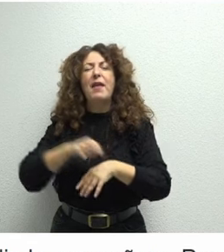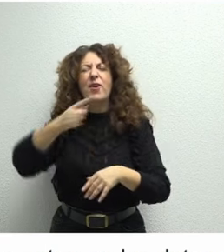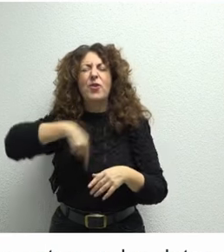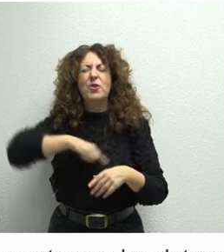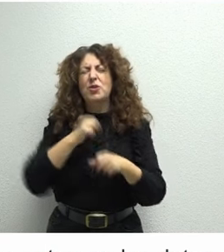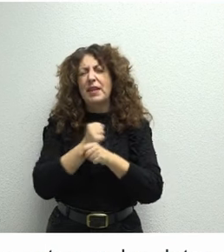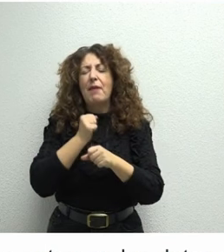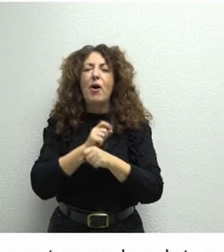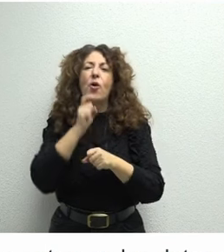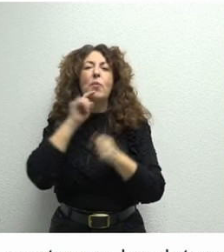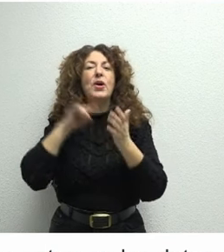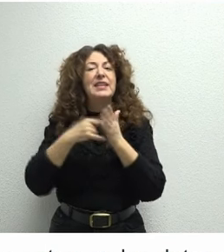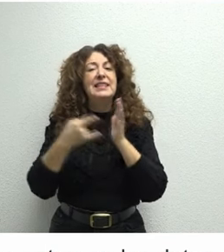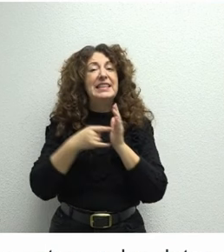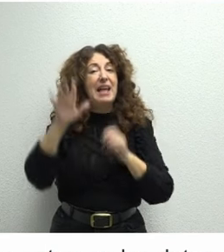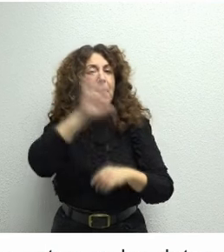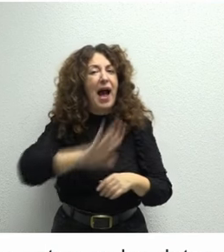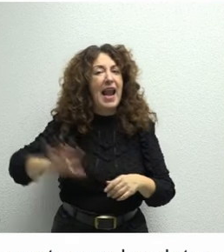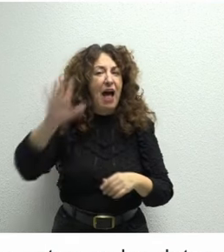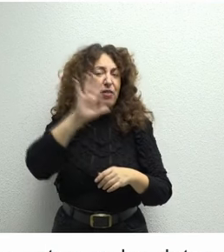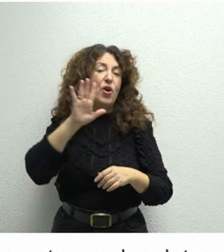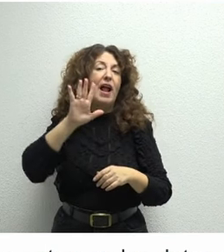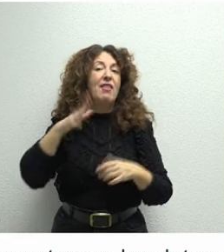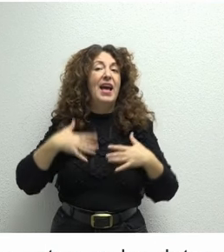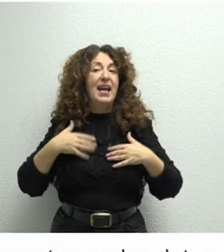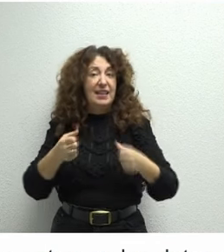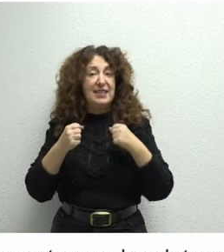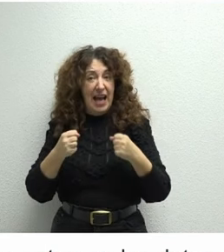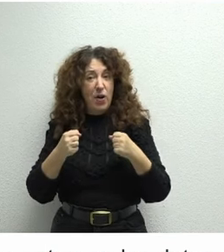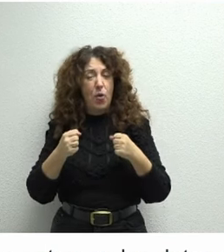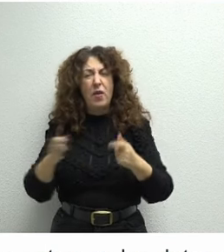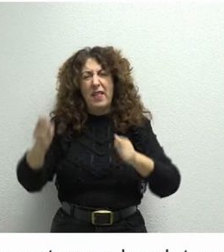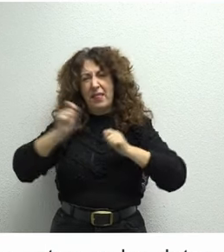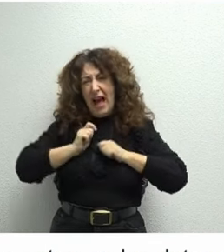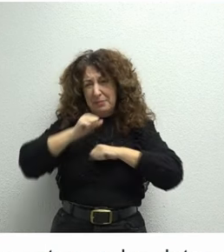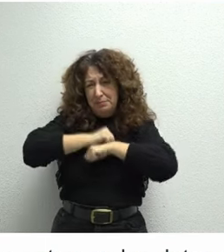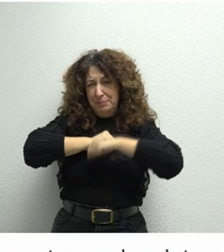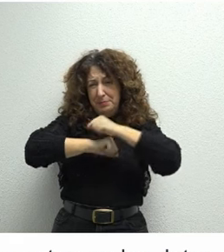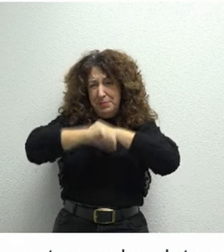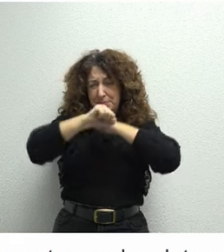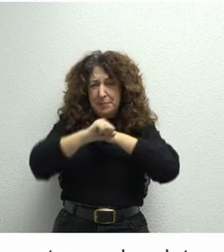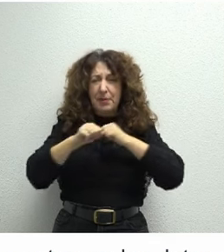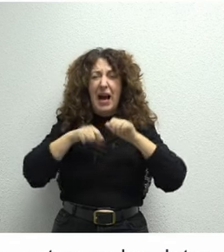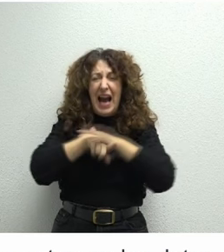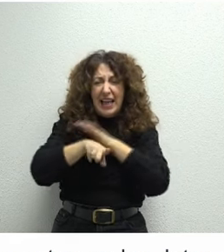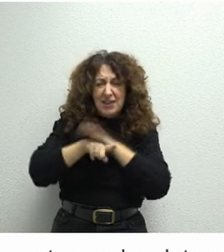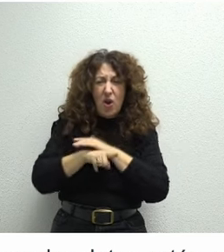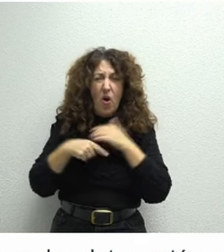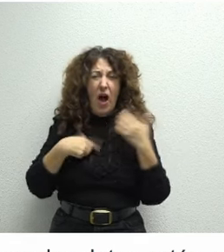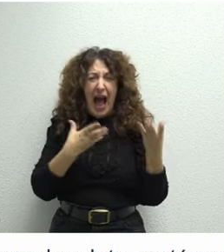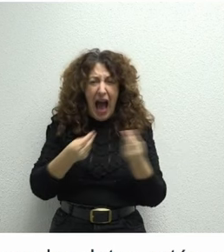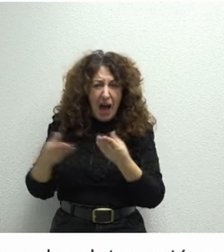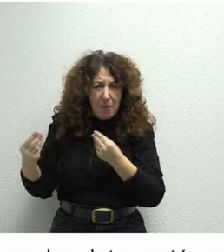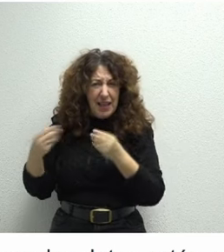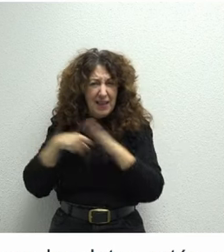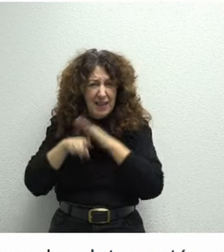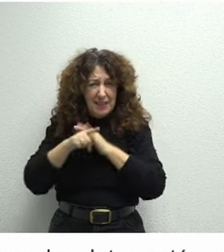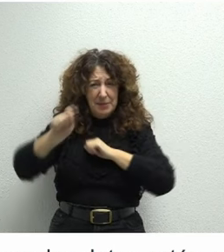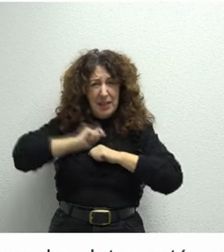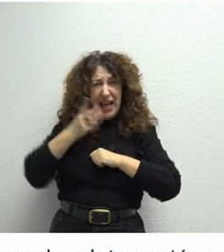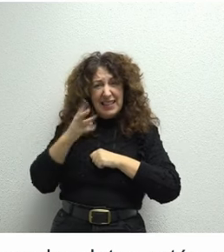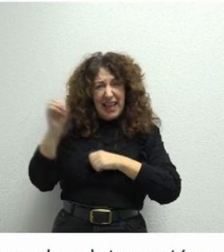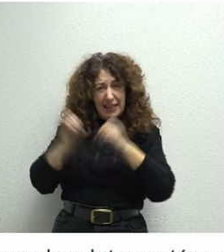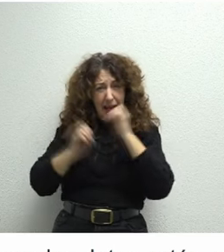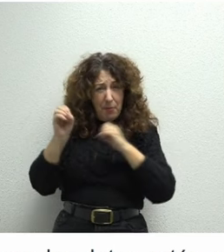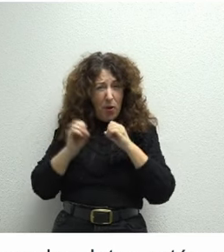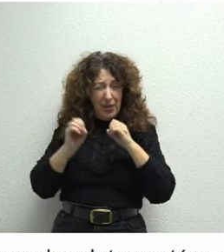en el Sistema Nacional de salud con un 30% de carga administrativa y nos y a veces les confieso